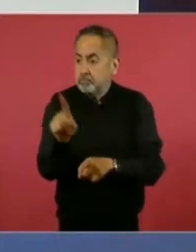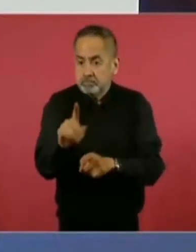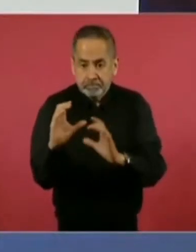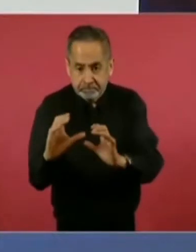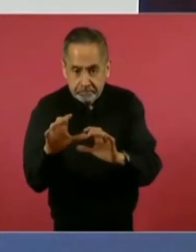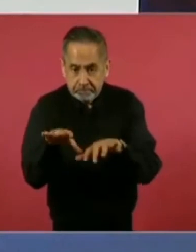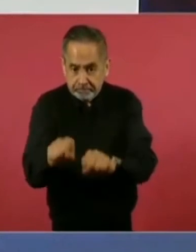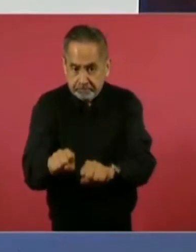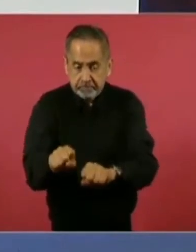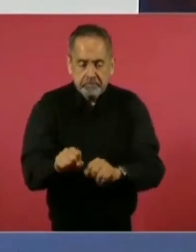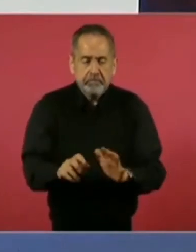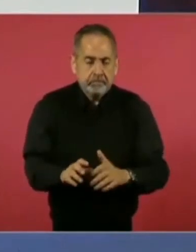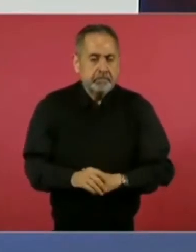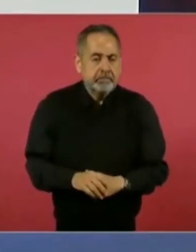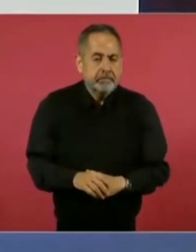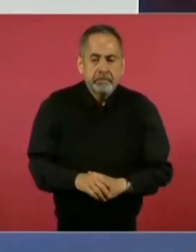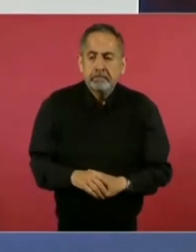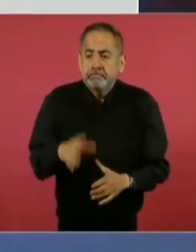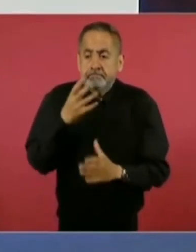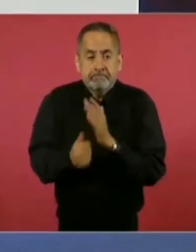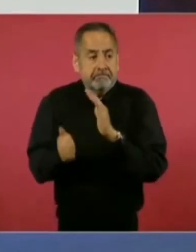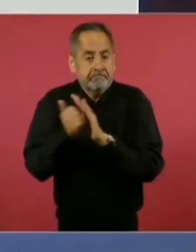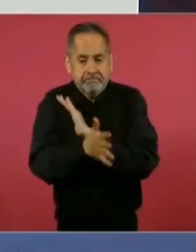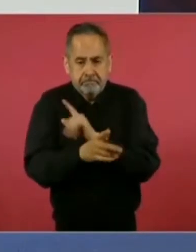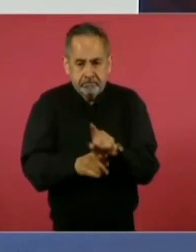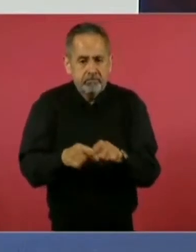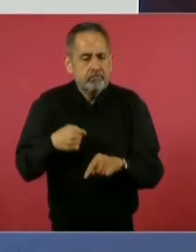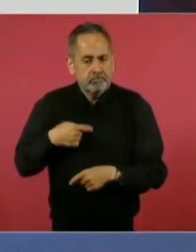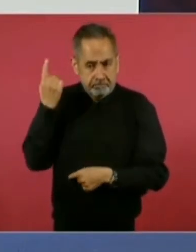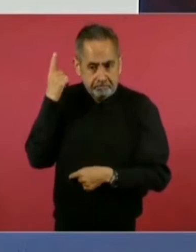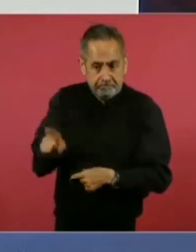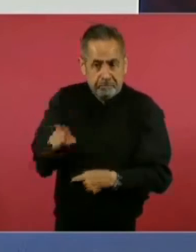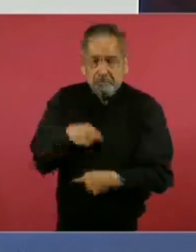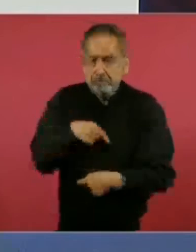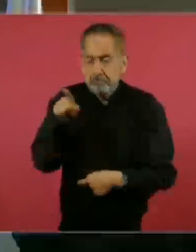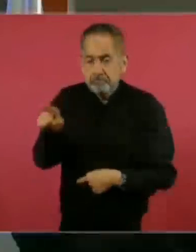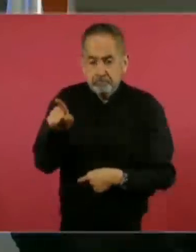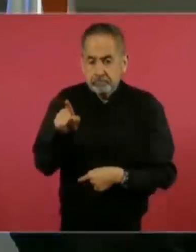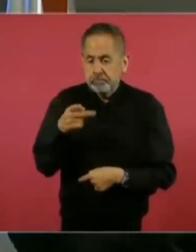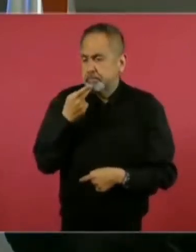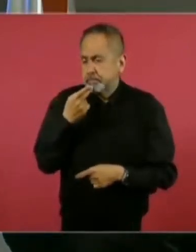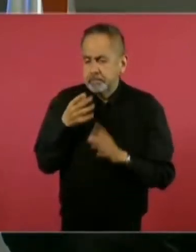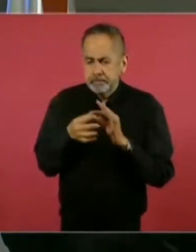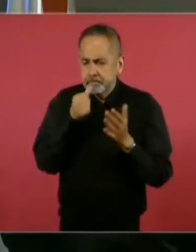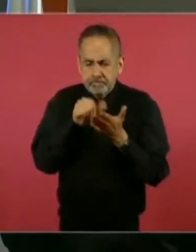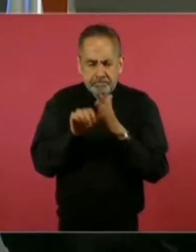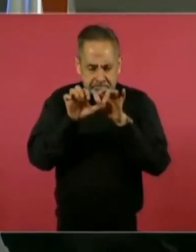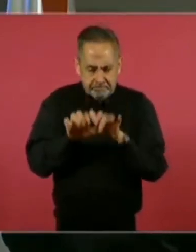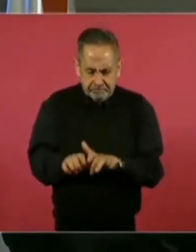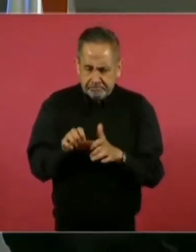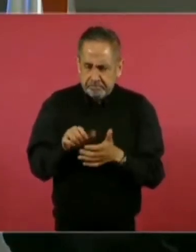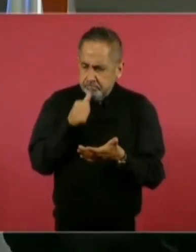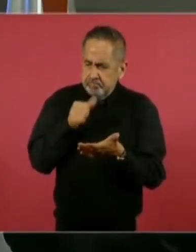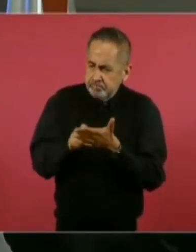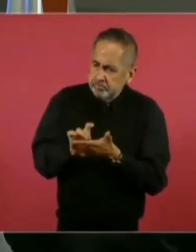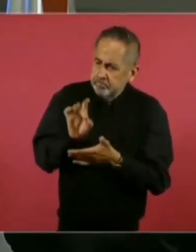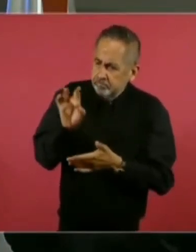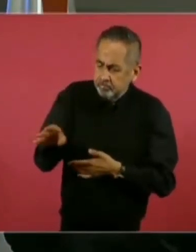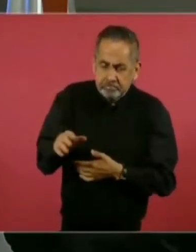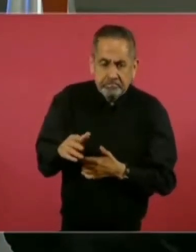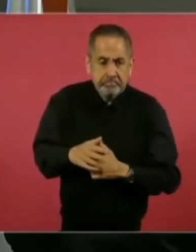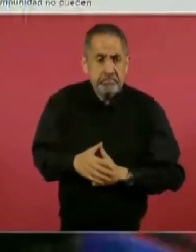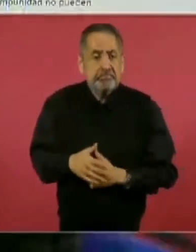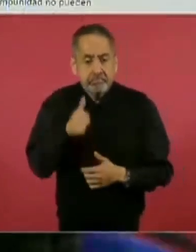Y no solo le doy la instrucción de manera verbal, sino por escrito. Y